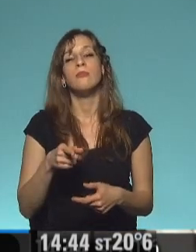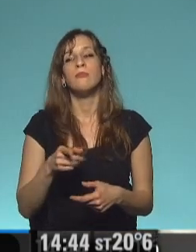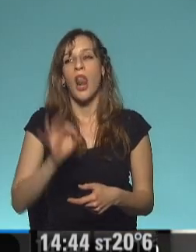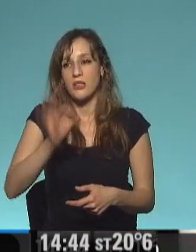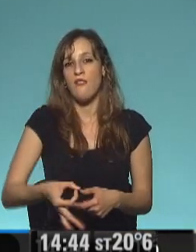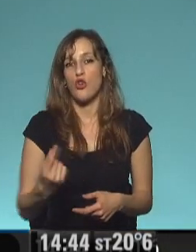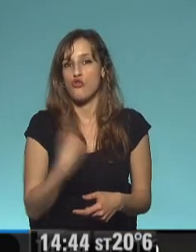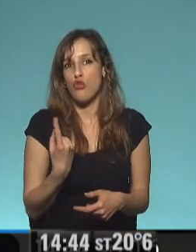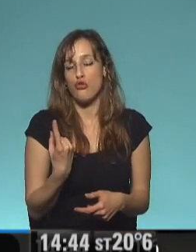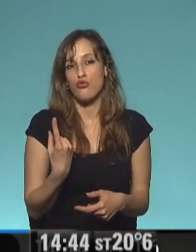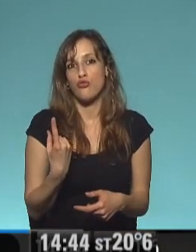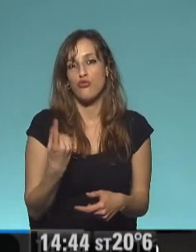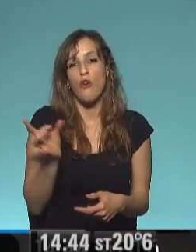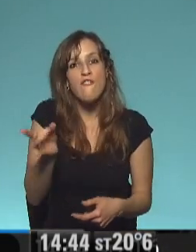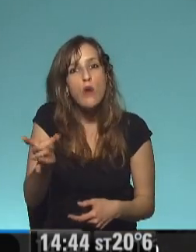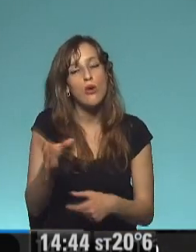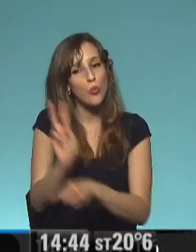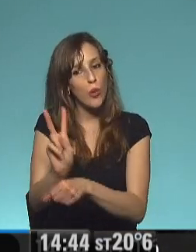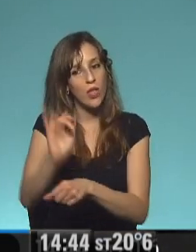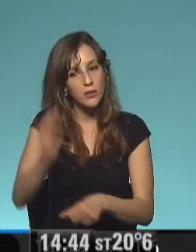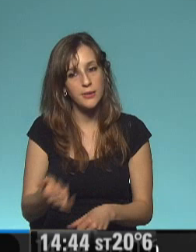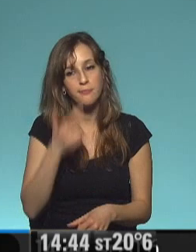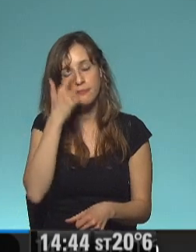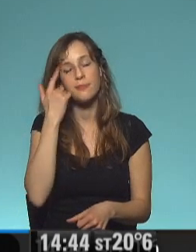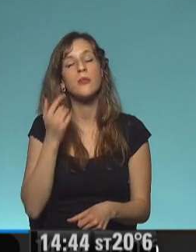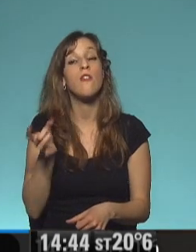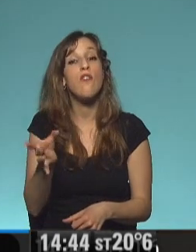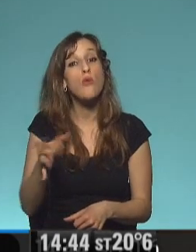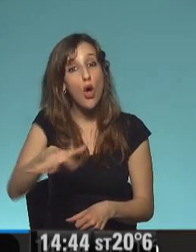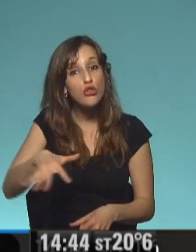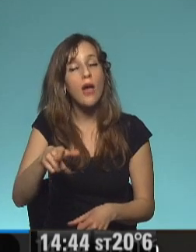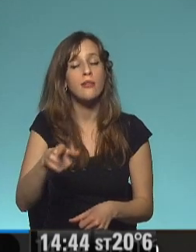Formosa. En Formosa hay 900 empresas que entraron